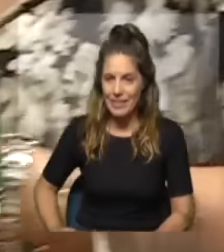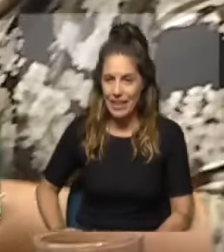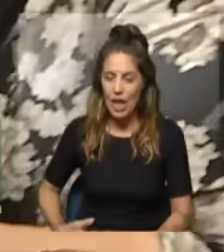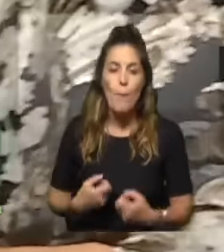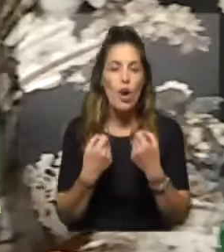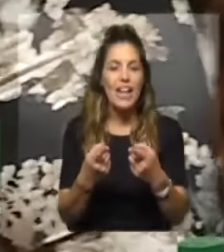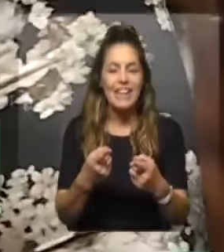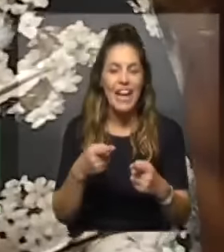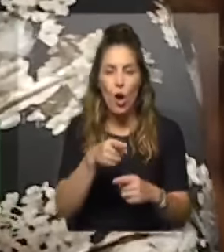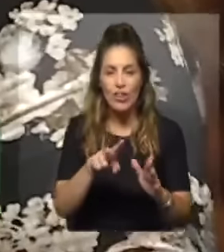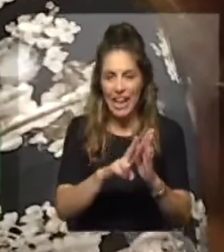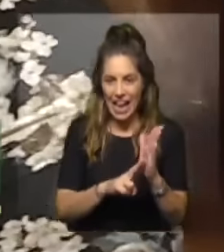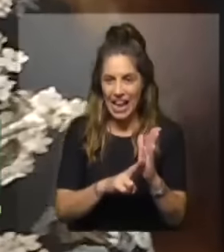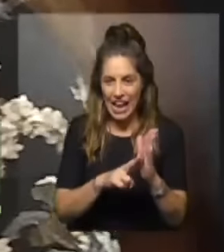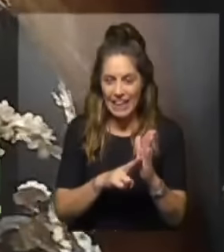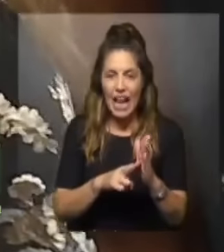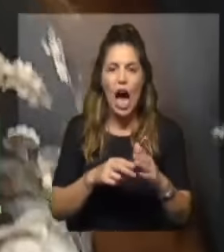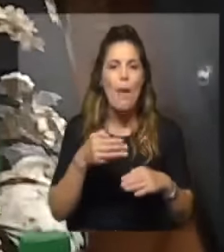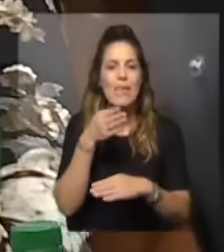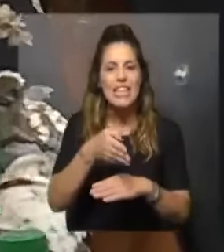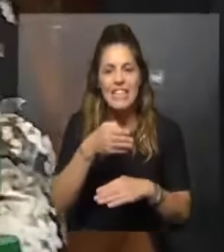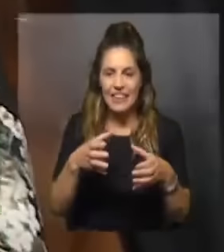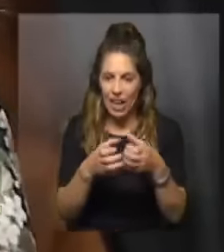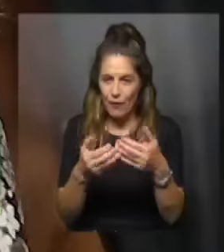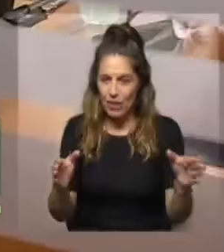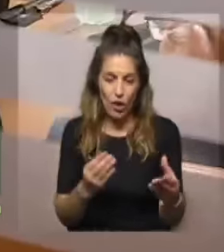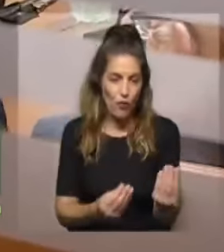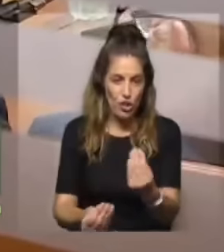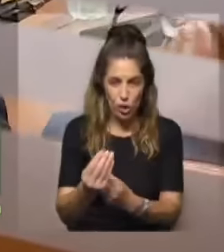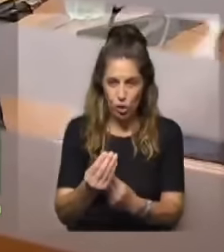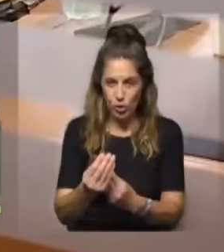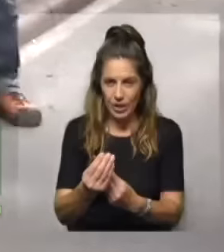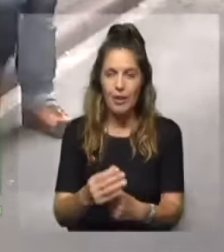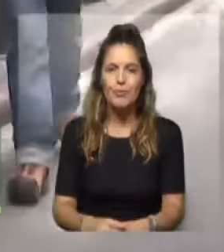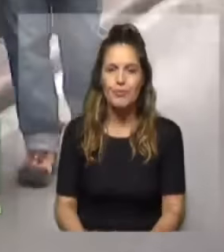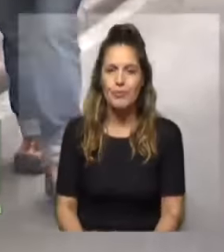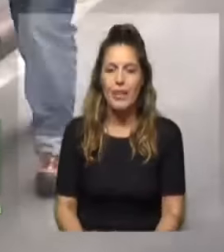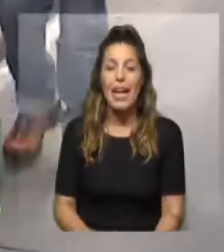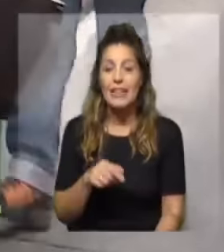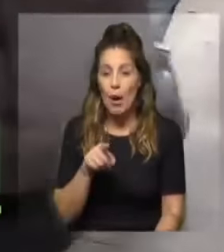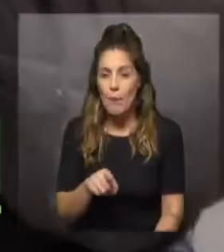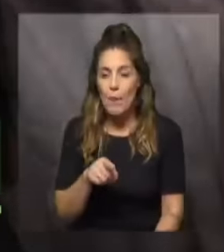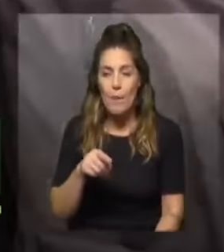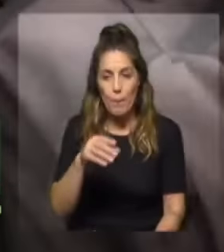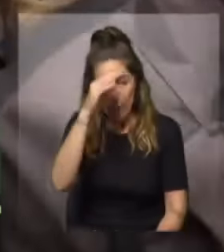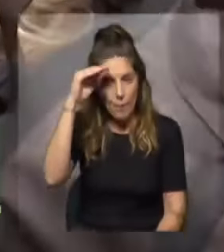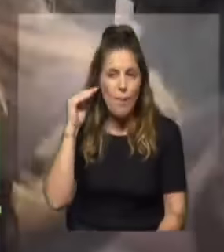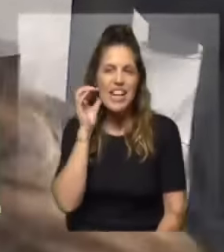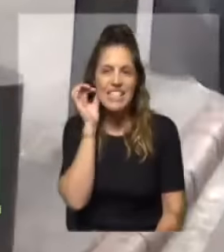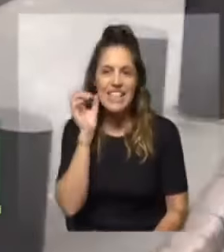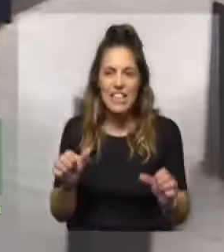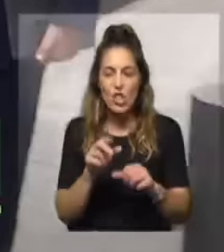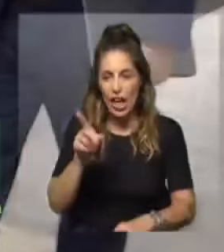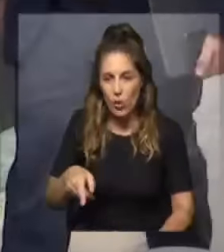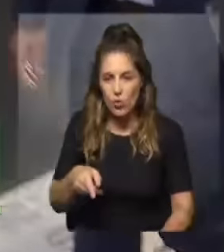la entrega irregular de viviendas a militantes de Cabildo abierto fue sustituida por Raúl Lozano el caso Sebastián marcet provocó la renuncia de